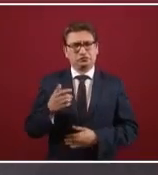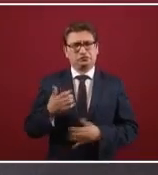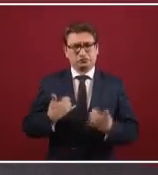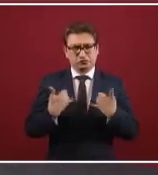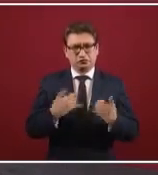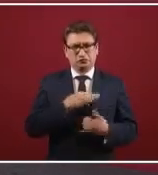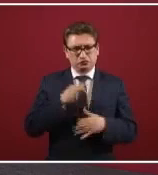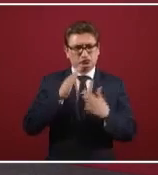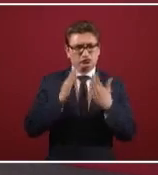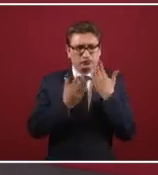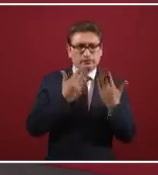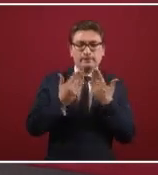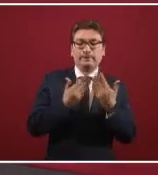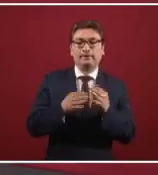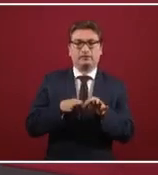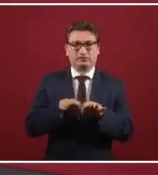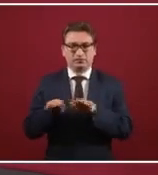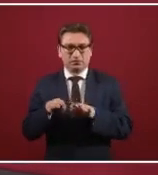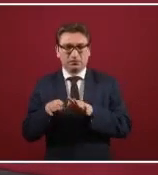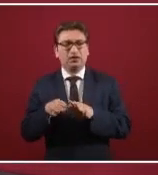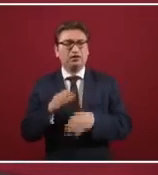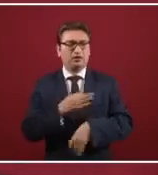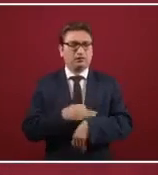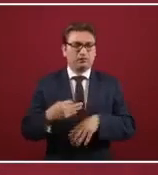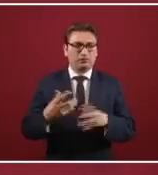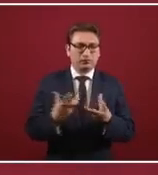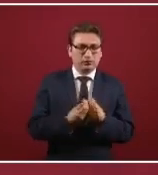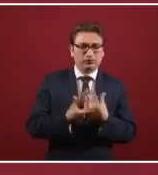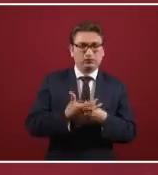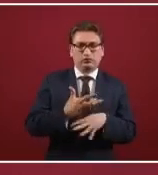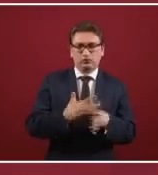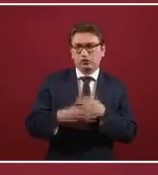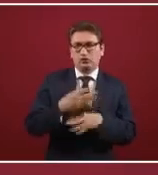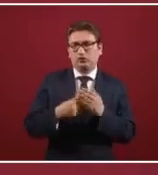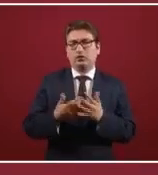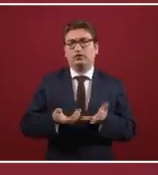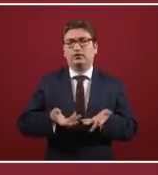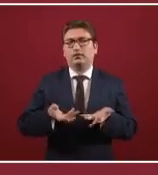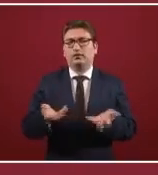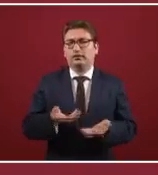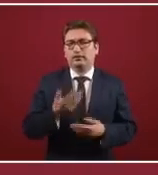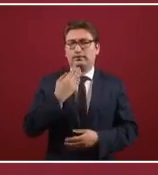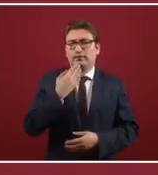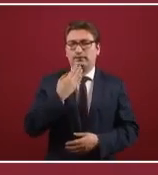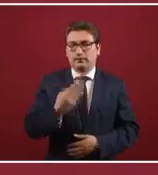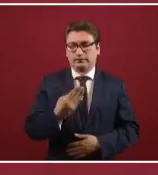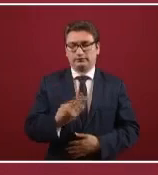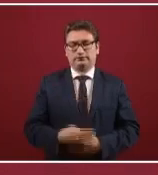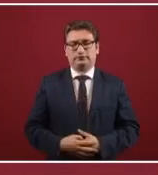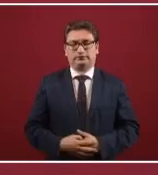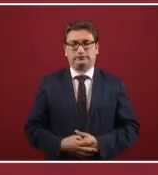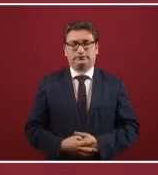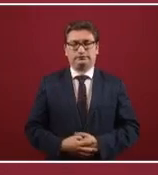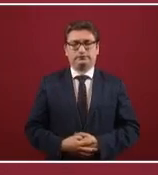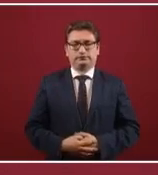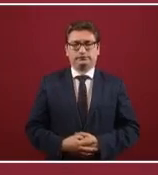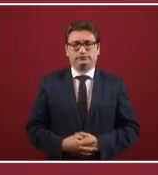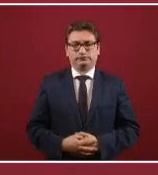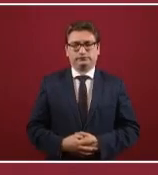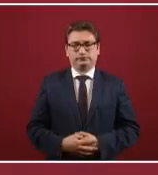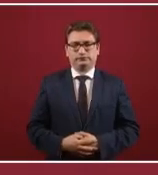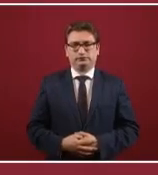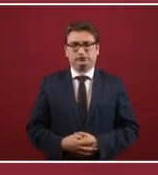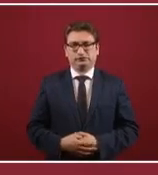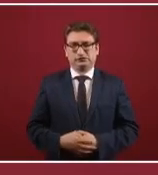trabajando con la familia haciendo el bien nada de